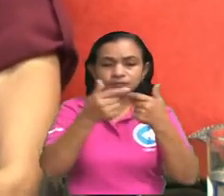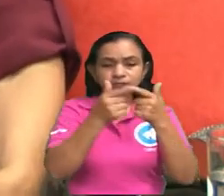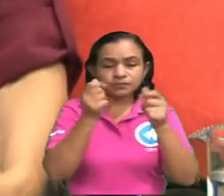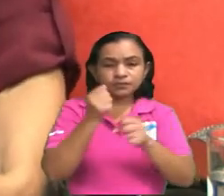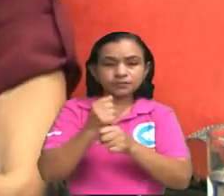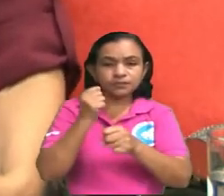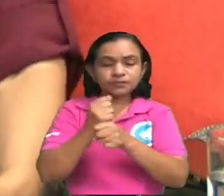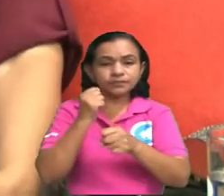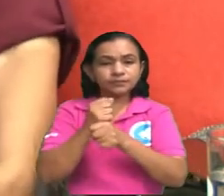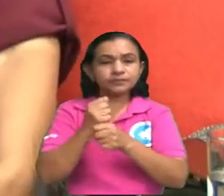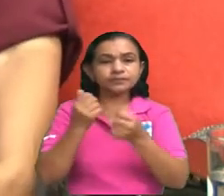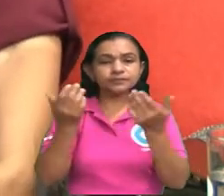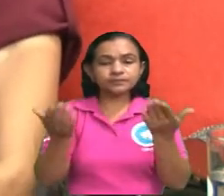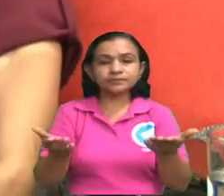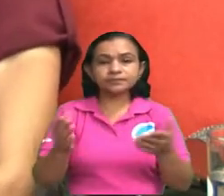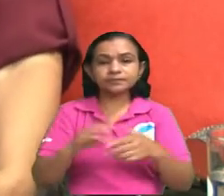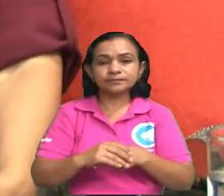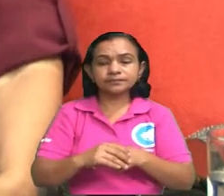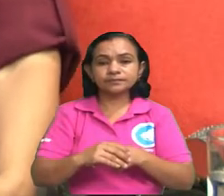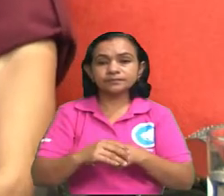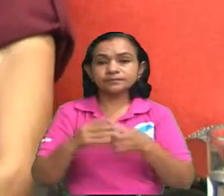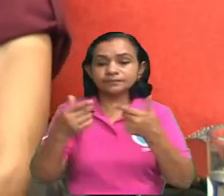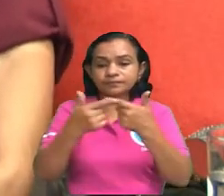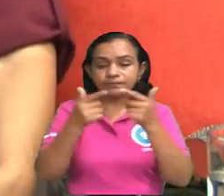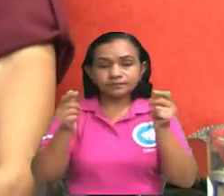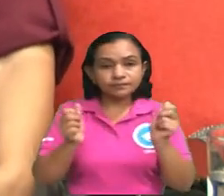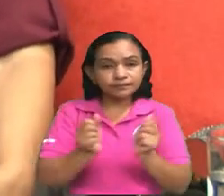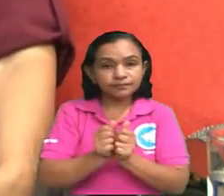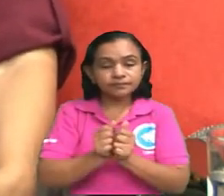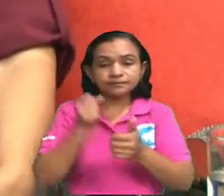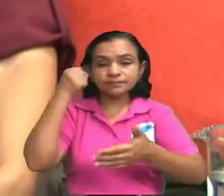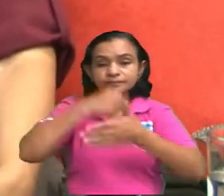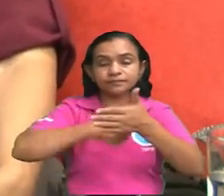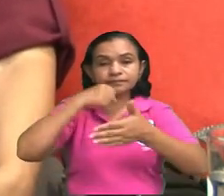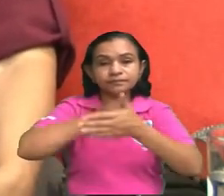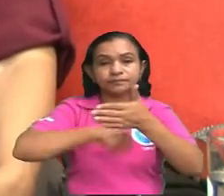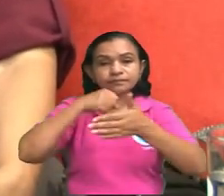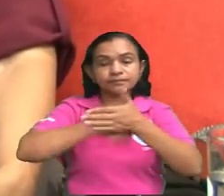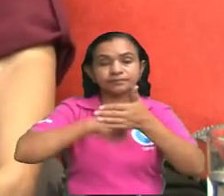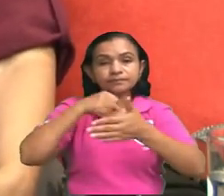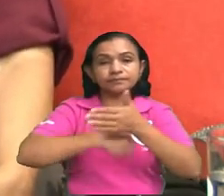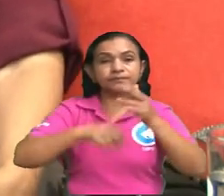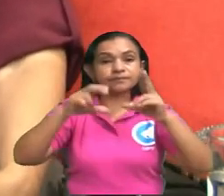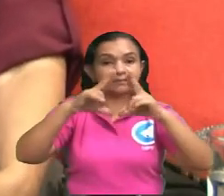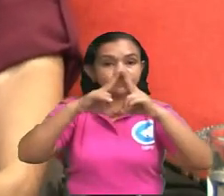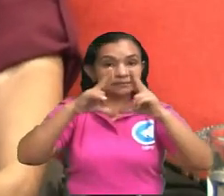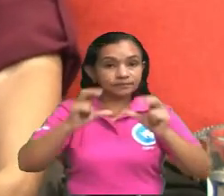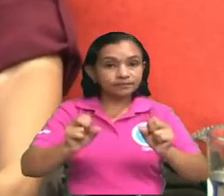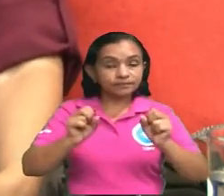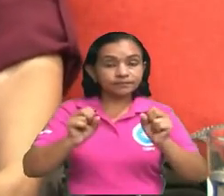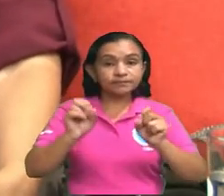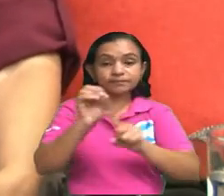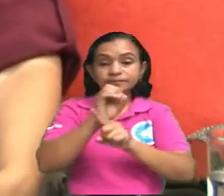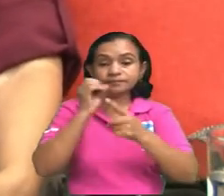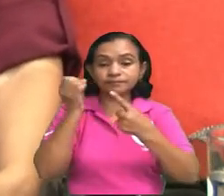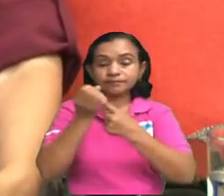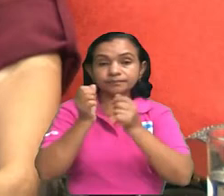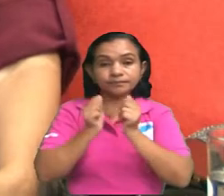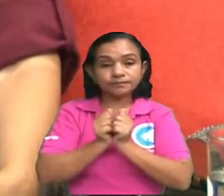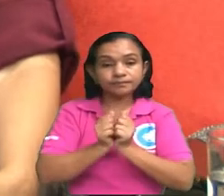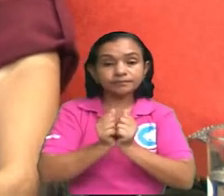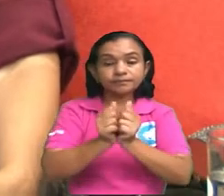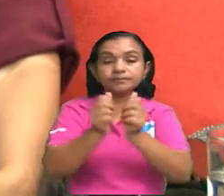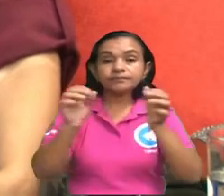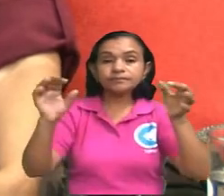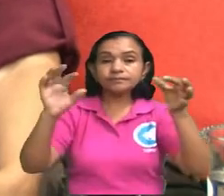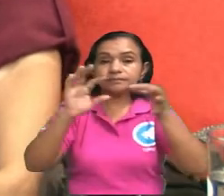en sindicatos, en colectivos, para defender la revolución. Y esta organización acompañada de la